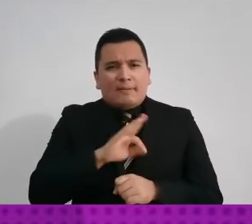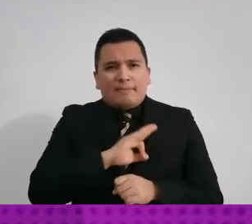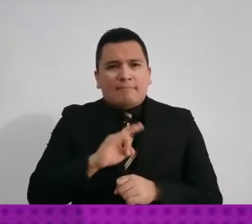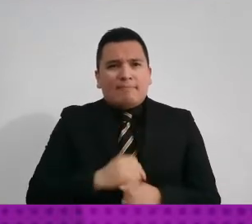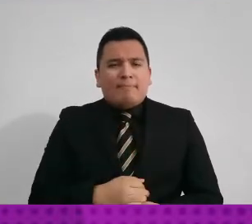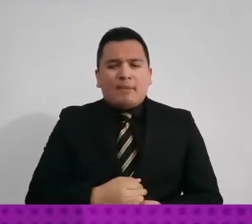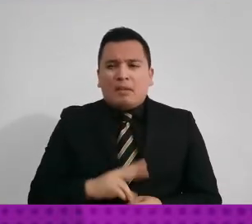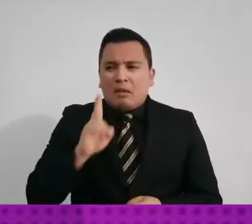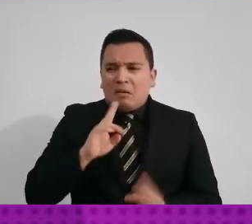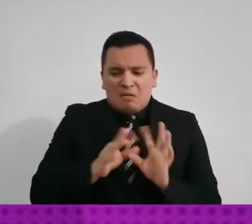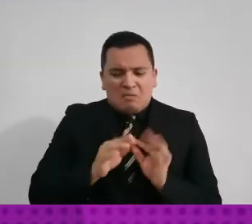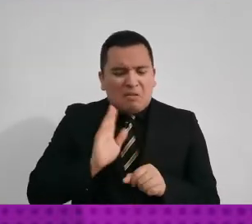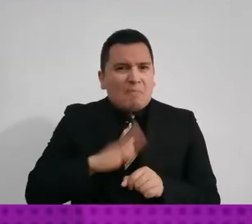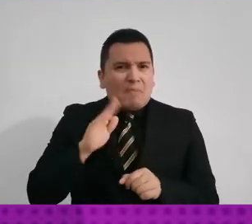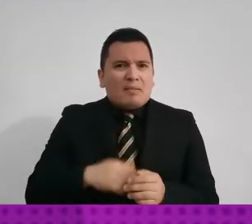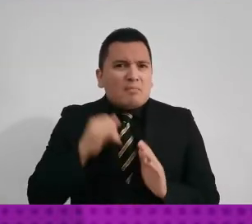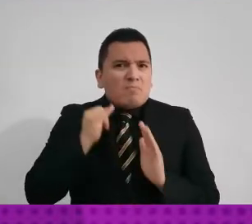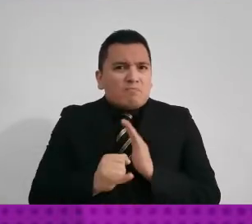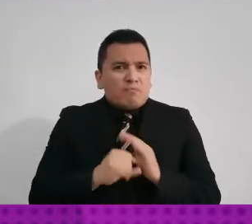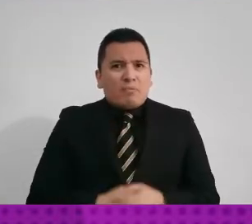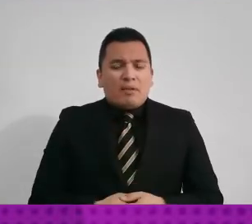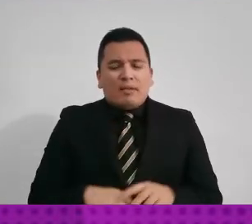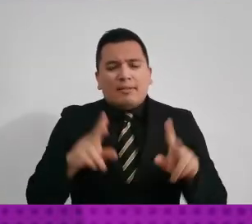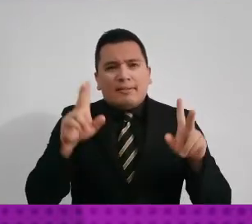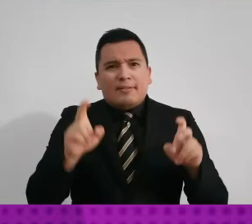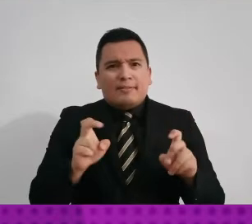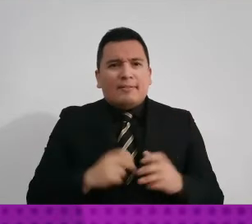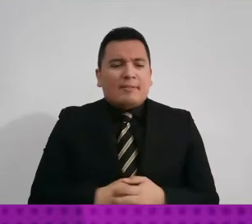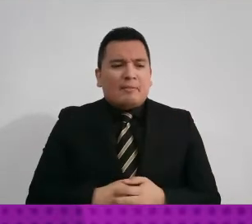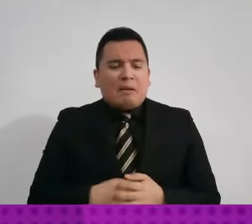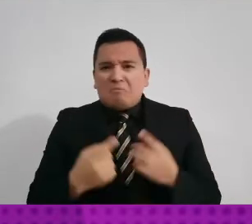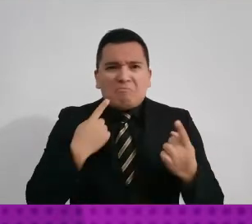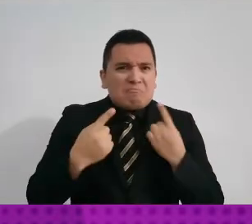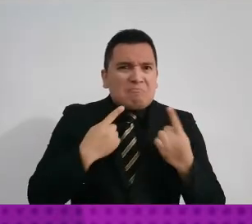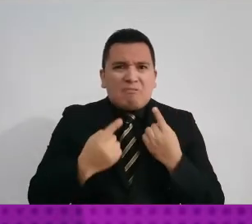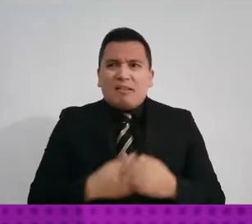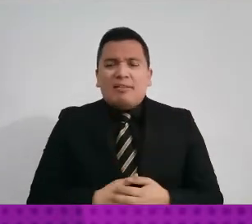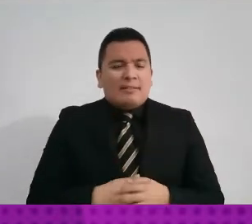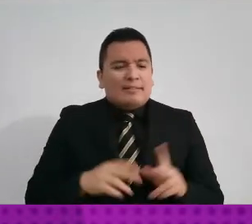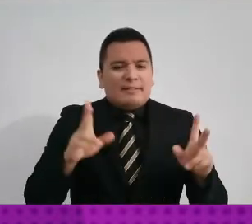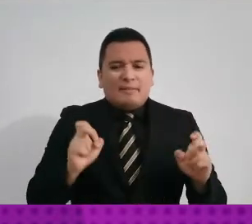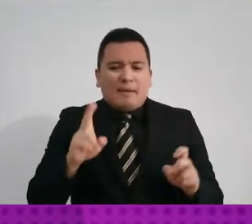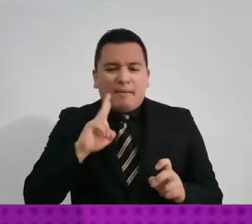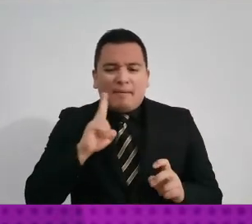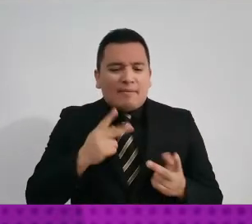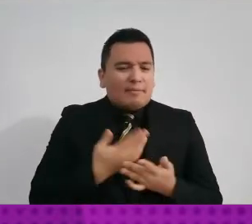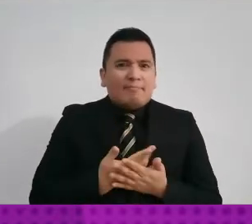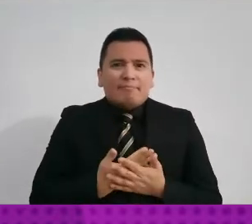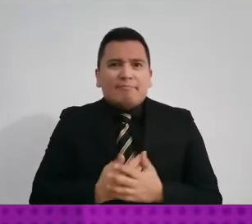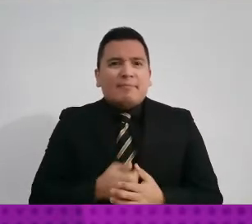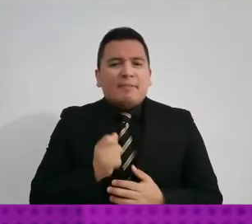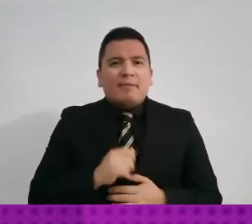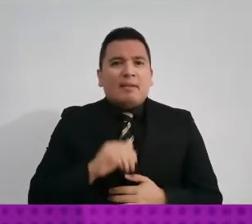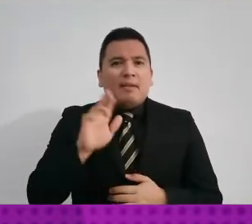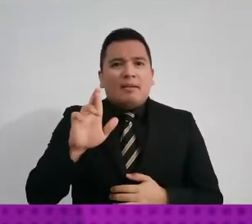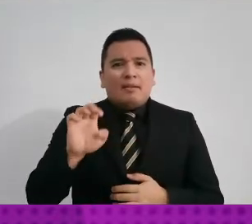nos pudiera usted ampliar la información en torno a un tema que genera mucha controversia, que genera mucha expectación, que